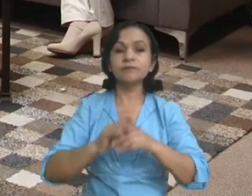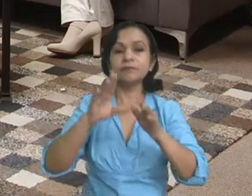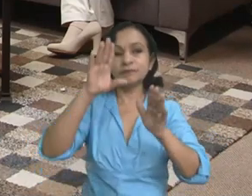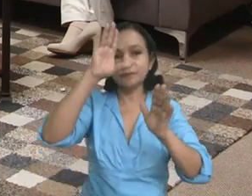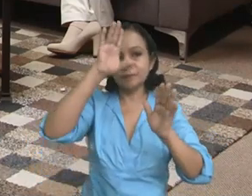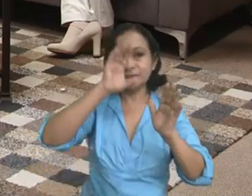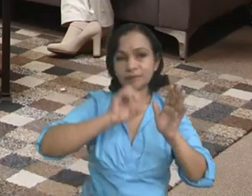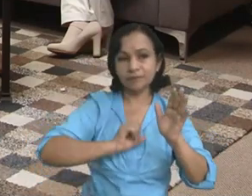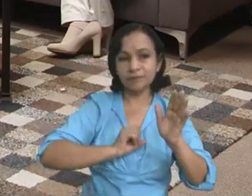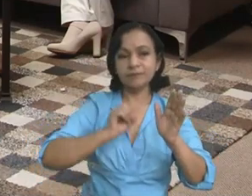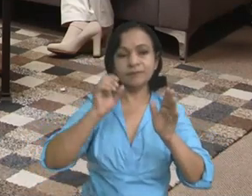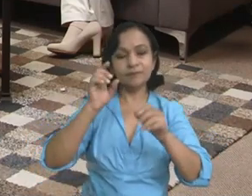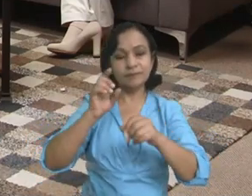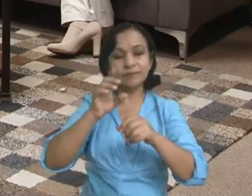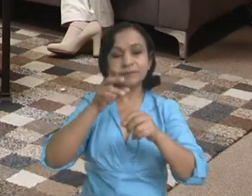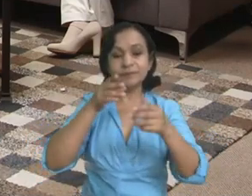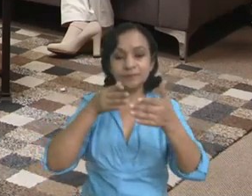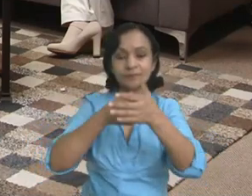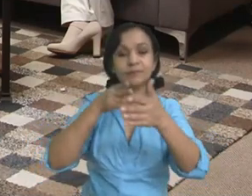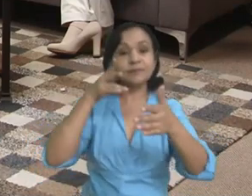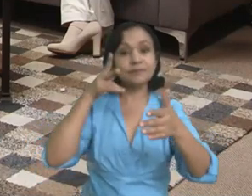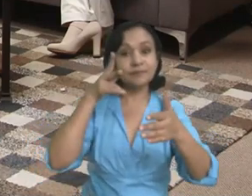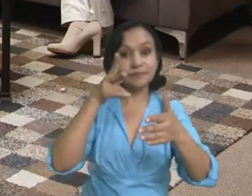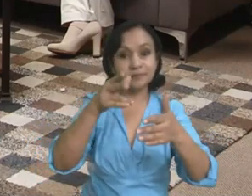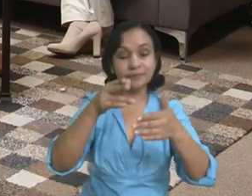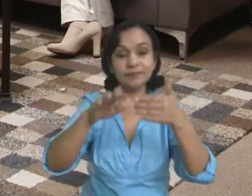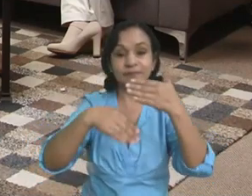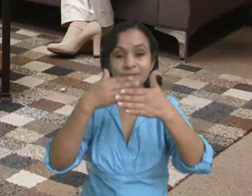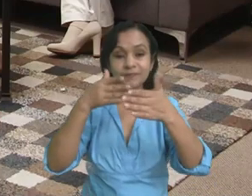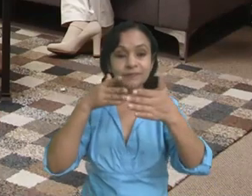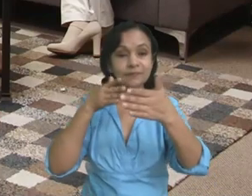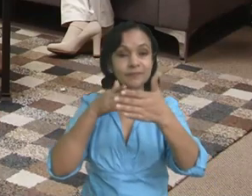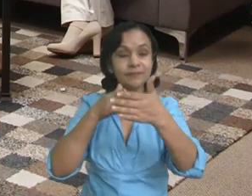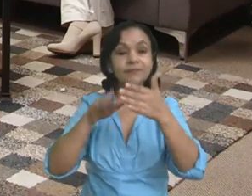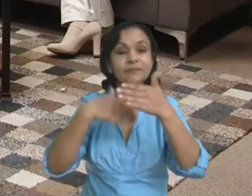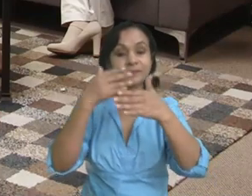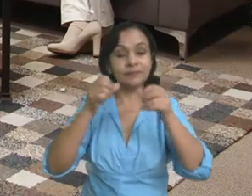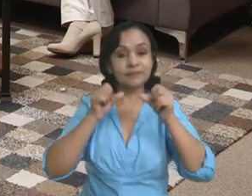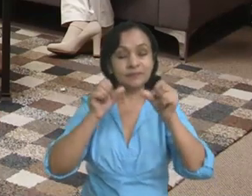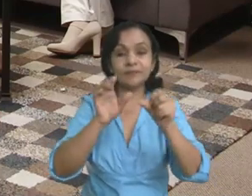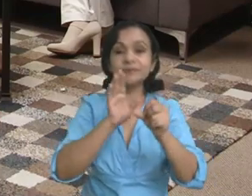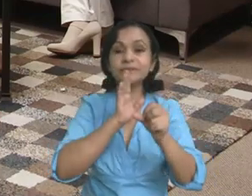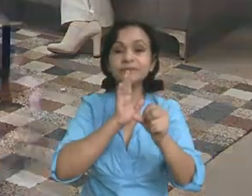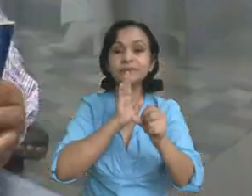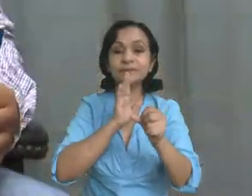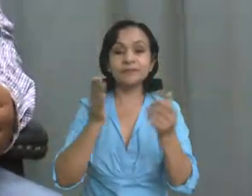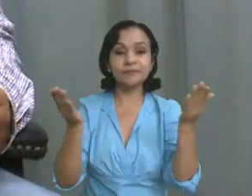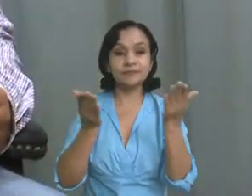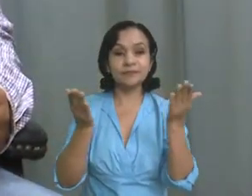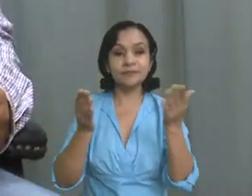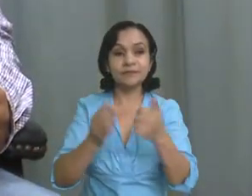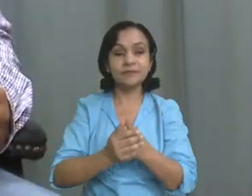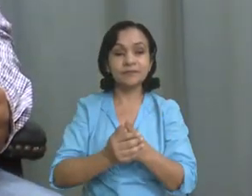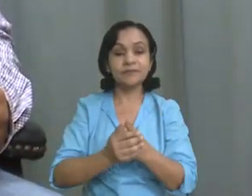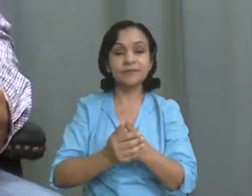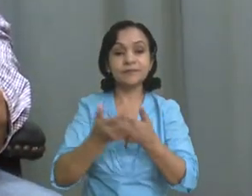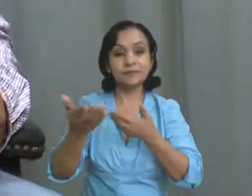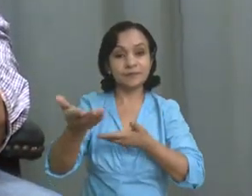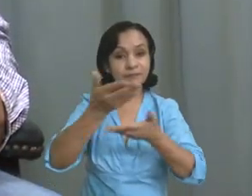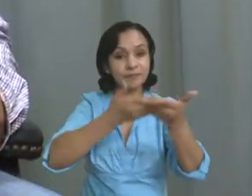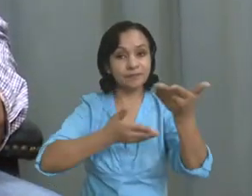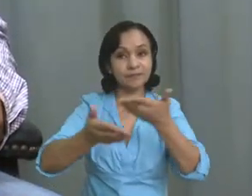embajador, doctora, doctor, tenemos que hacer una pausa, nuestra primera pausa, pero al volver quisiera que continuáramos hablando de ese